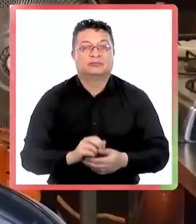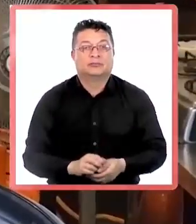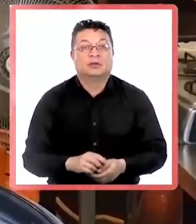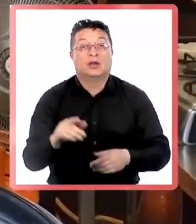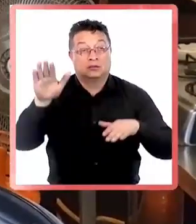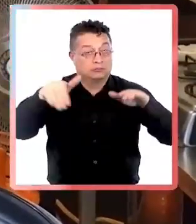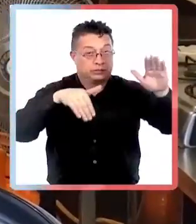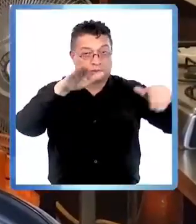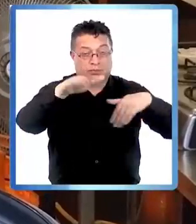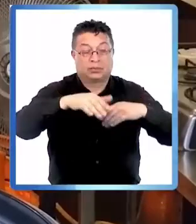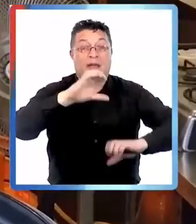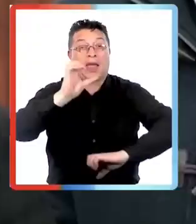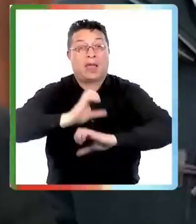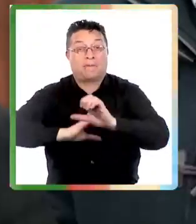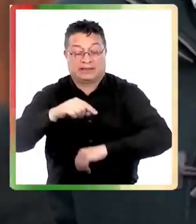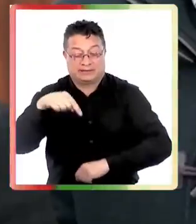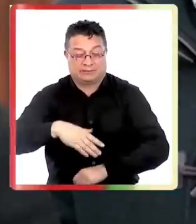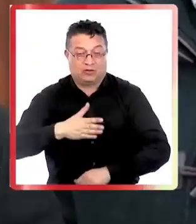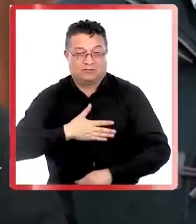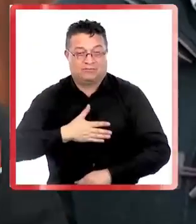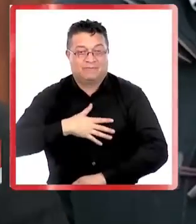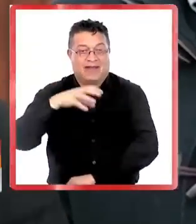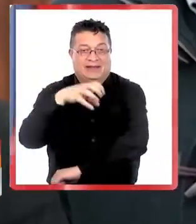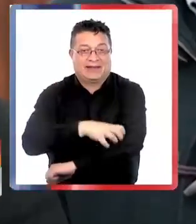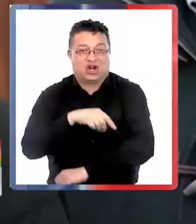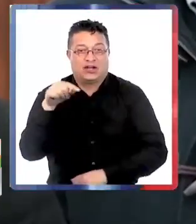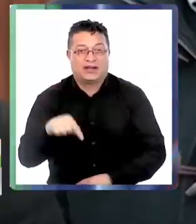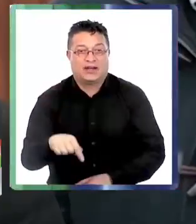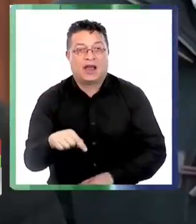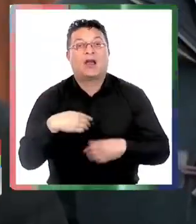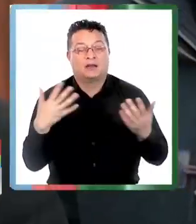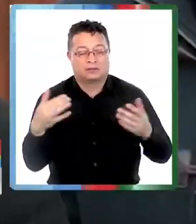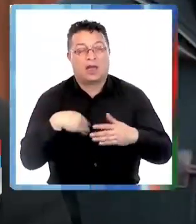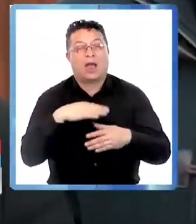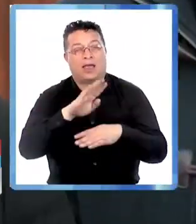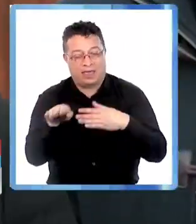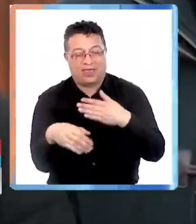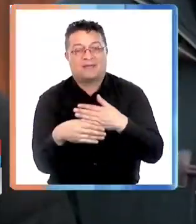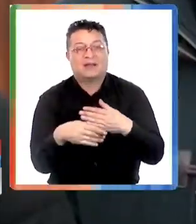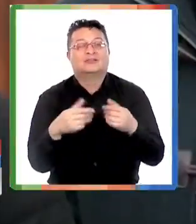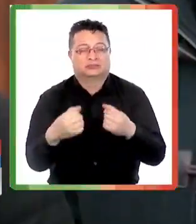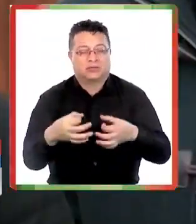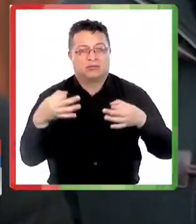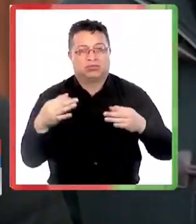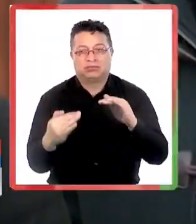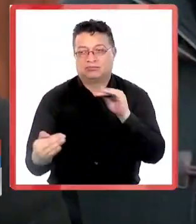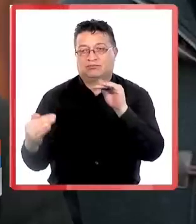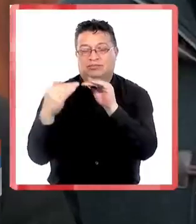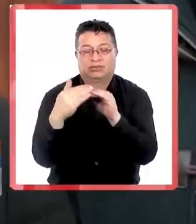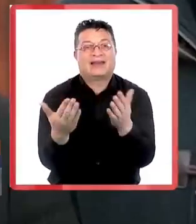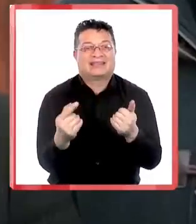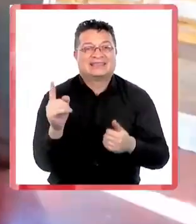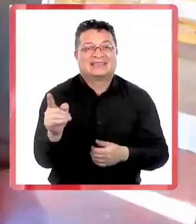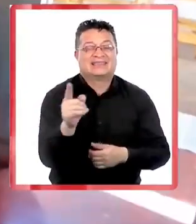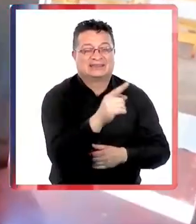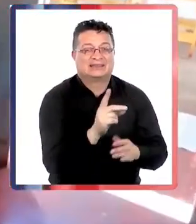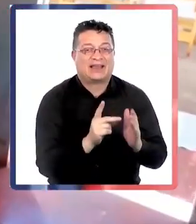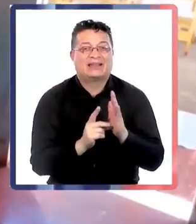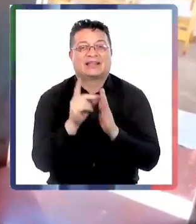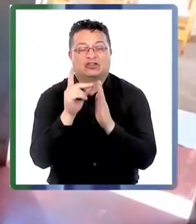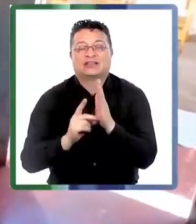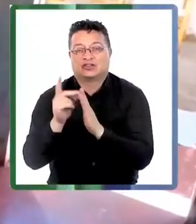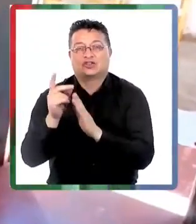pesos. Una convocatoria para las empresas de nuestra región y por lo tanto tiene un valor adicional dado se ajusta a los requerimientos y